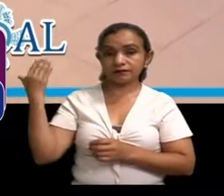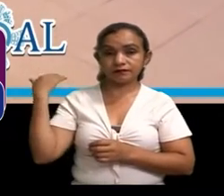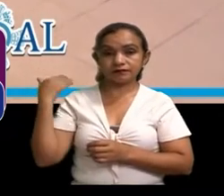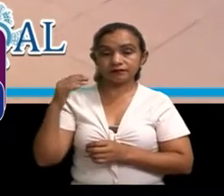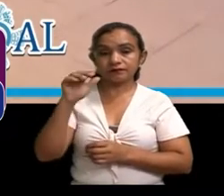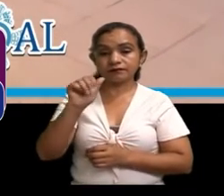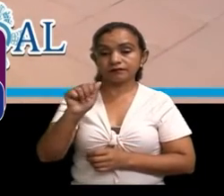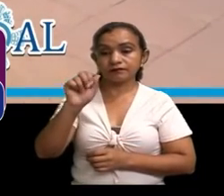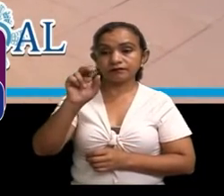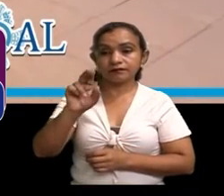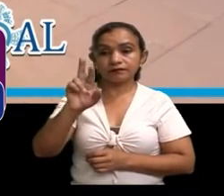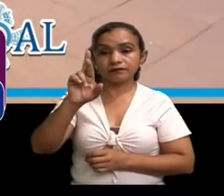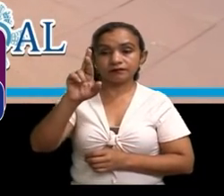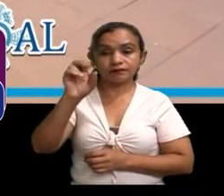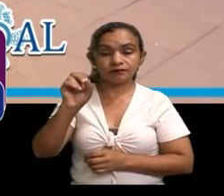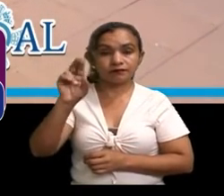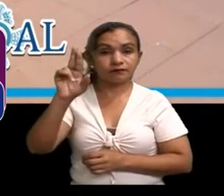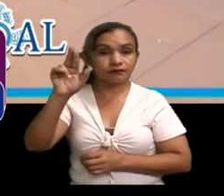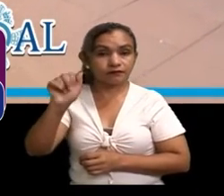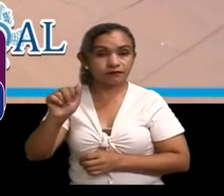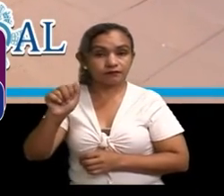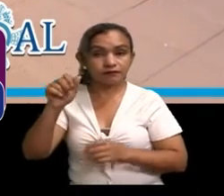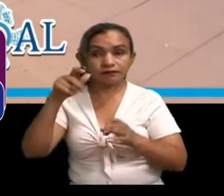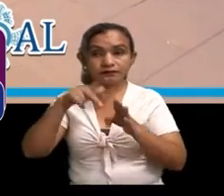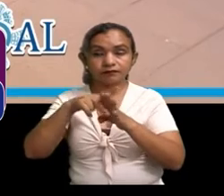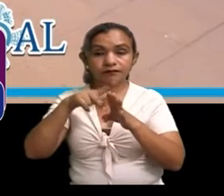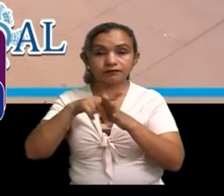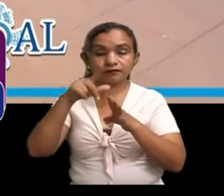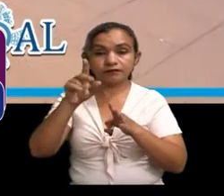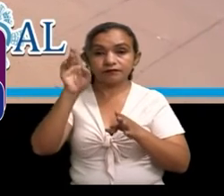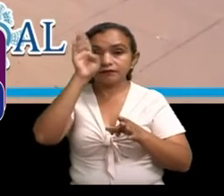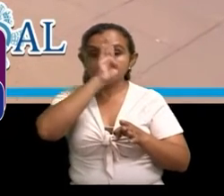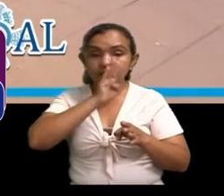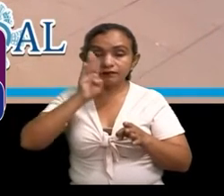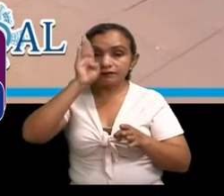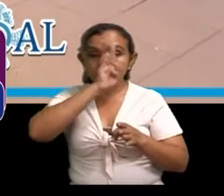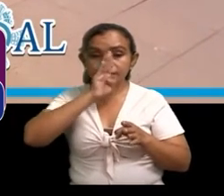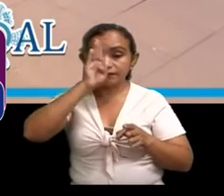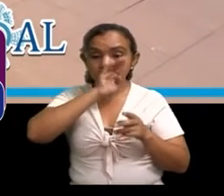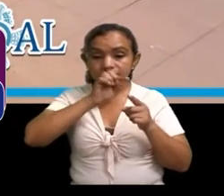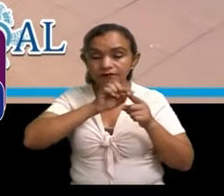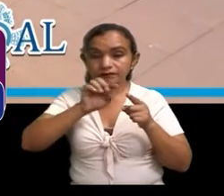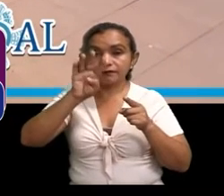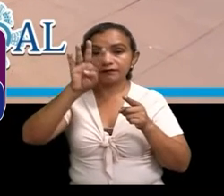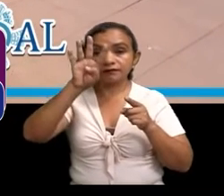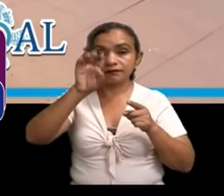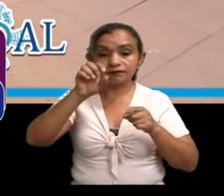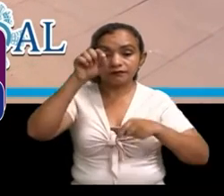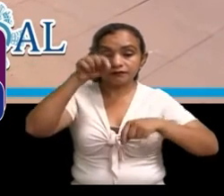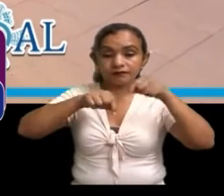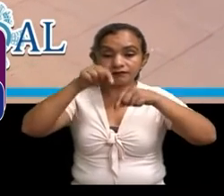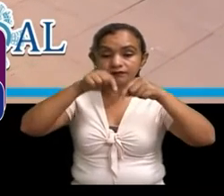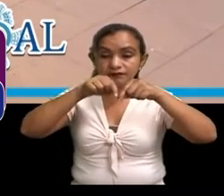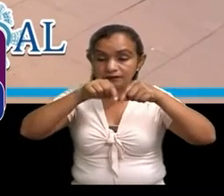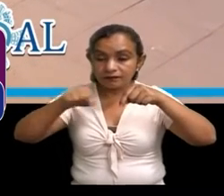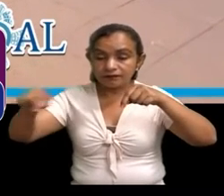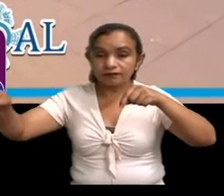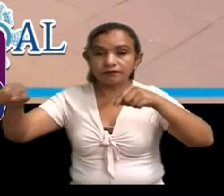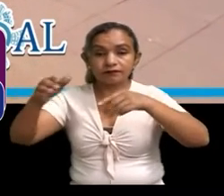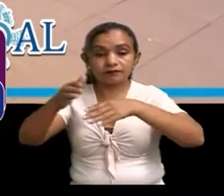Aurora un proyecto de en la Costa Caribe, en la costa, en Bluefield, okay, de Bluefield, 40 kilómetros antes de